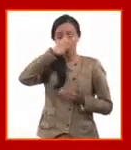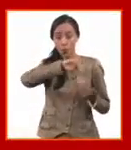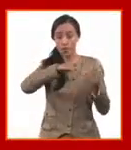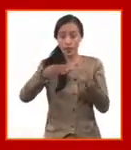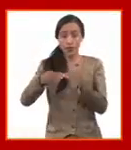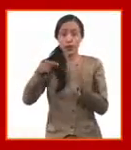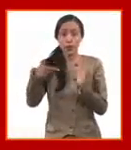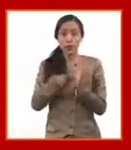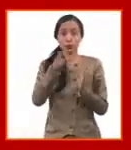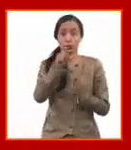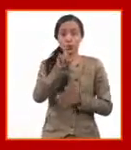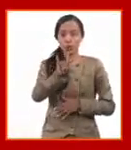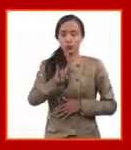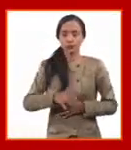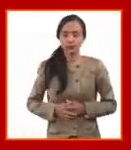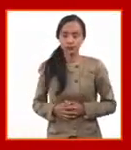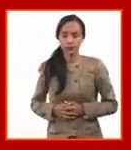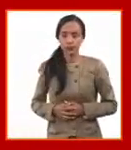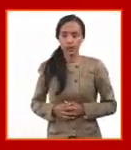www.cubadebate.co.